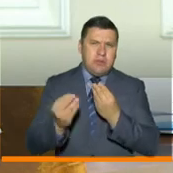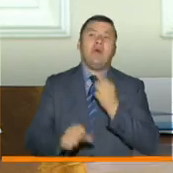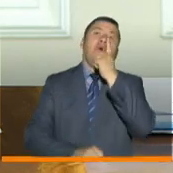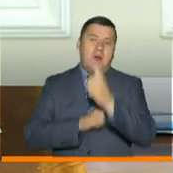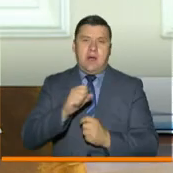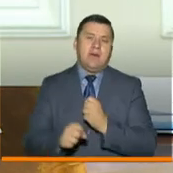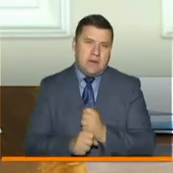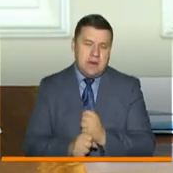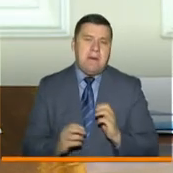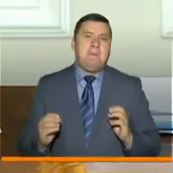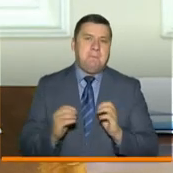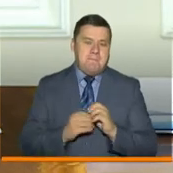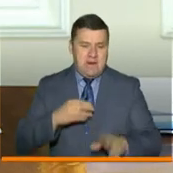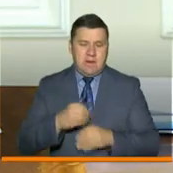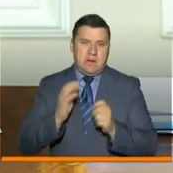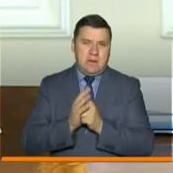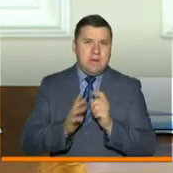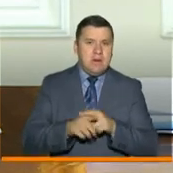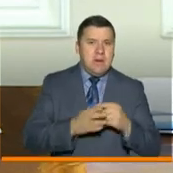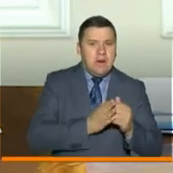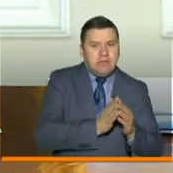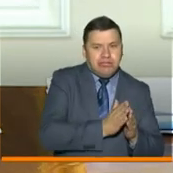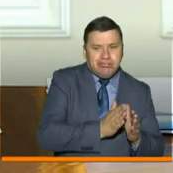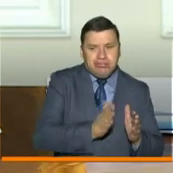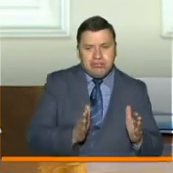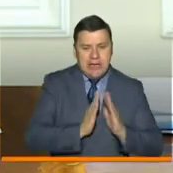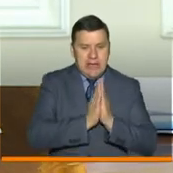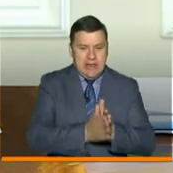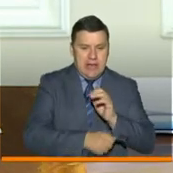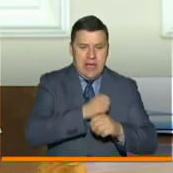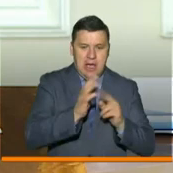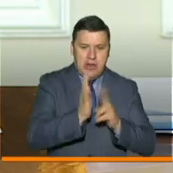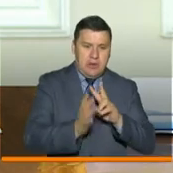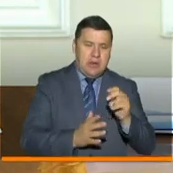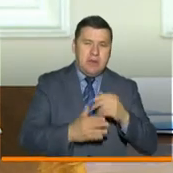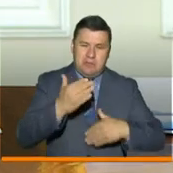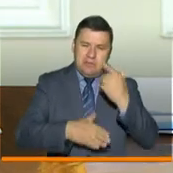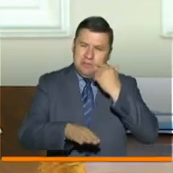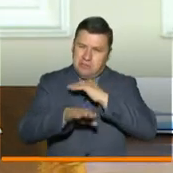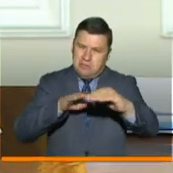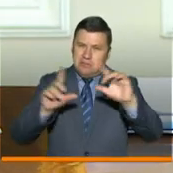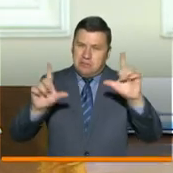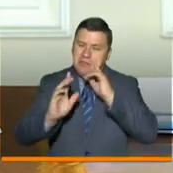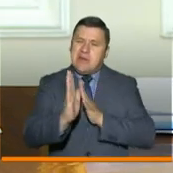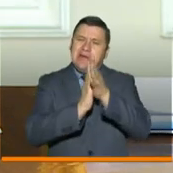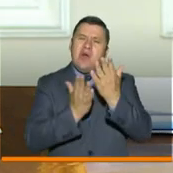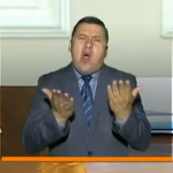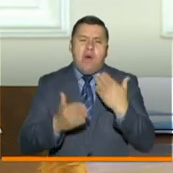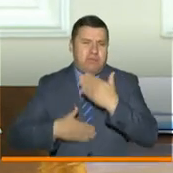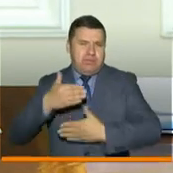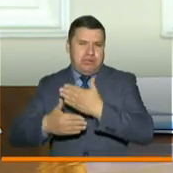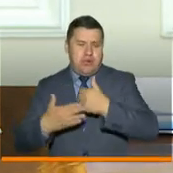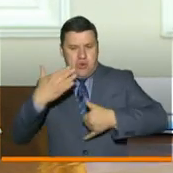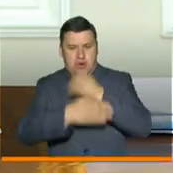año entrante una vez se complete el ciclo escolar de diciembre del año 2020. Los invito a ver este mensaje sobre cómo avanza